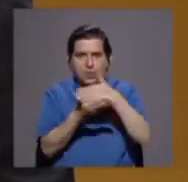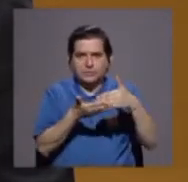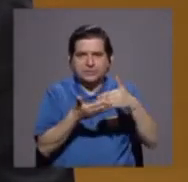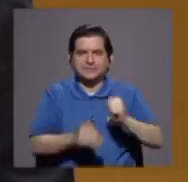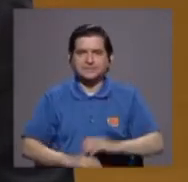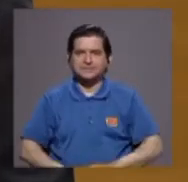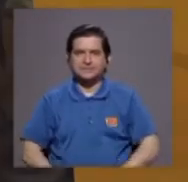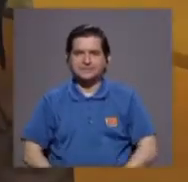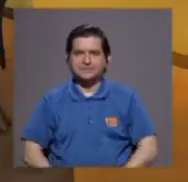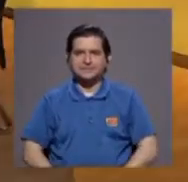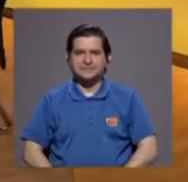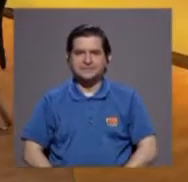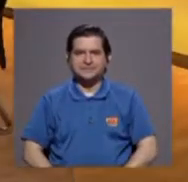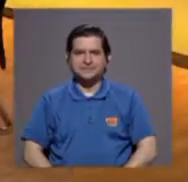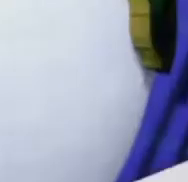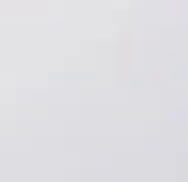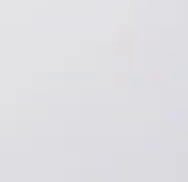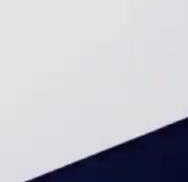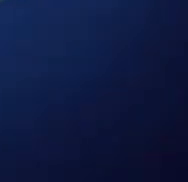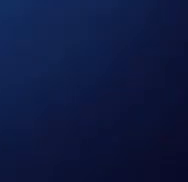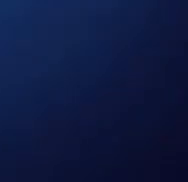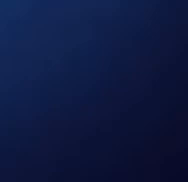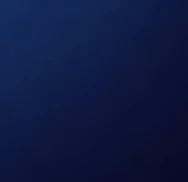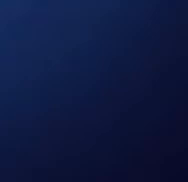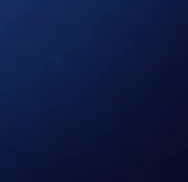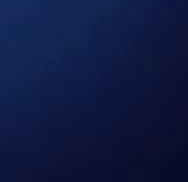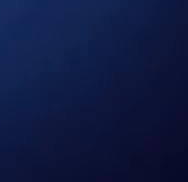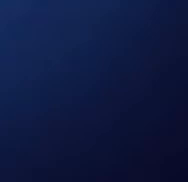segmento. Continuamos.